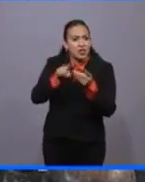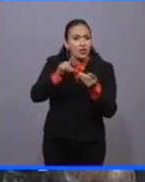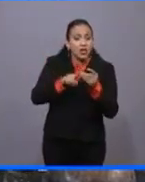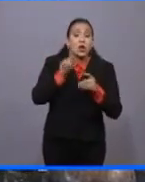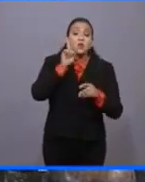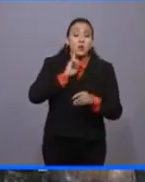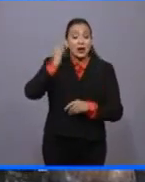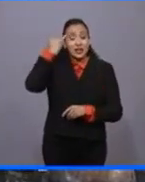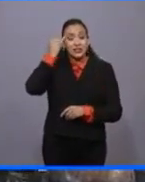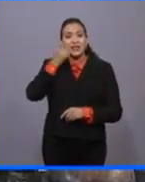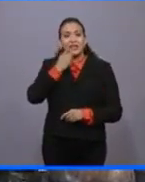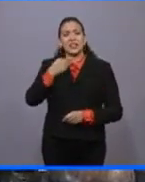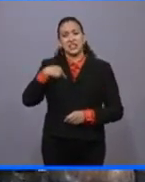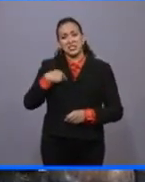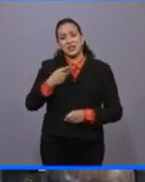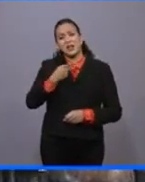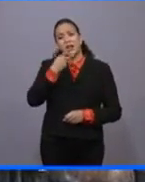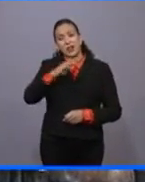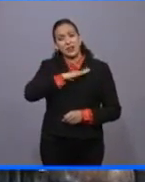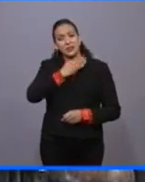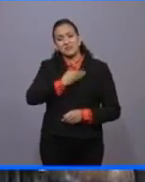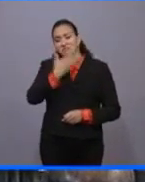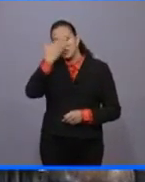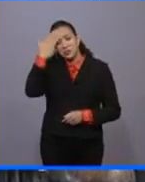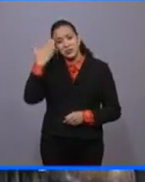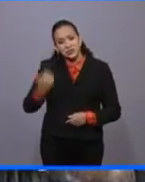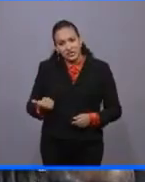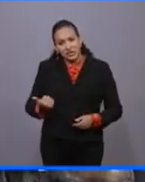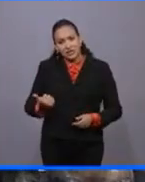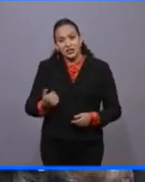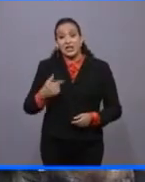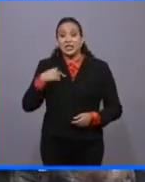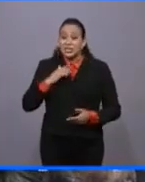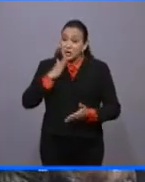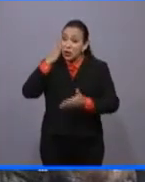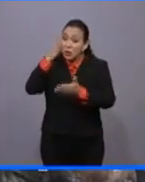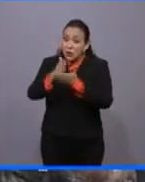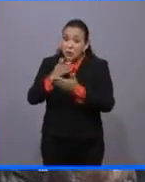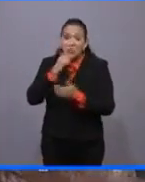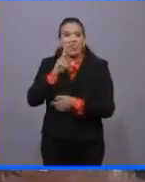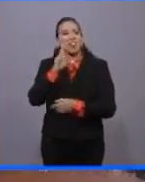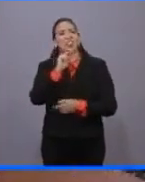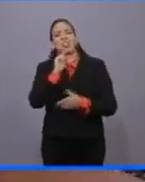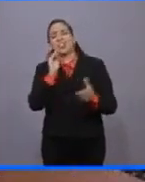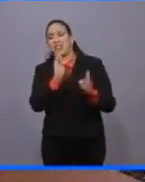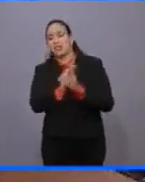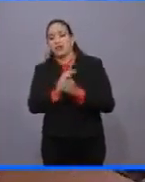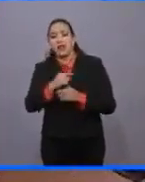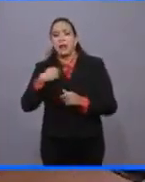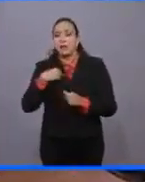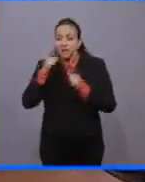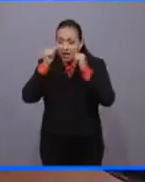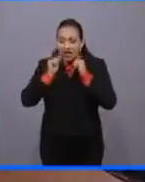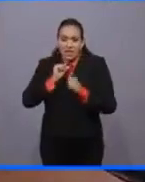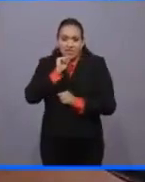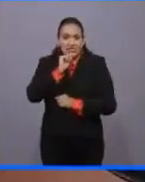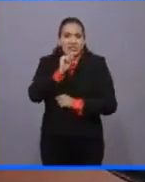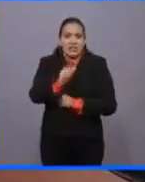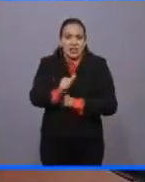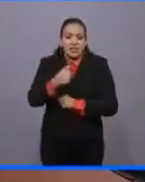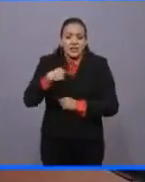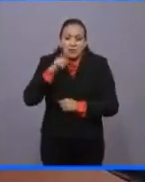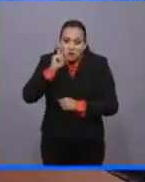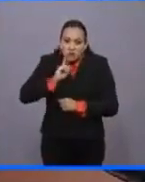dicen: no puedo hablar el español, si voy me regresan. No me hacen caso por el simple hecho de